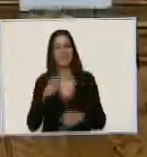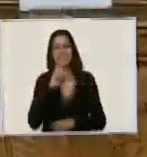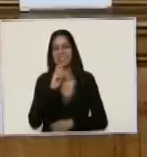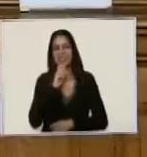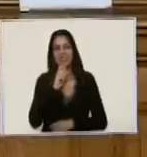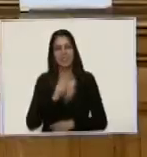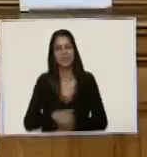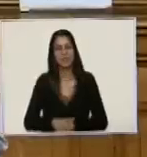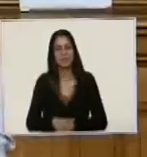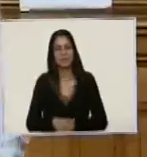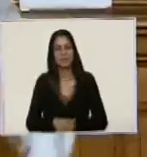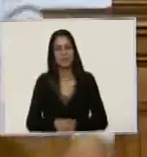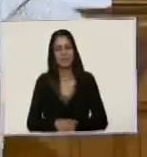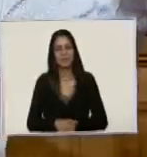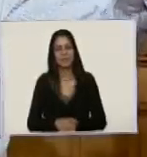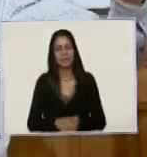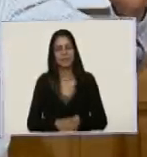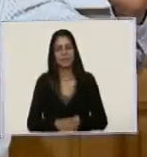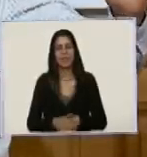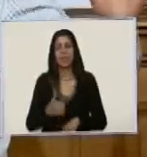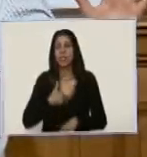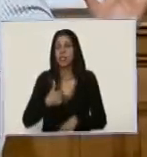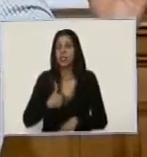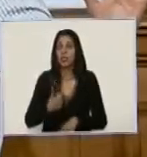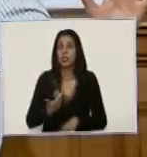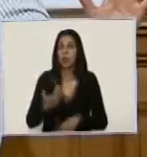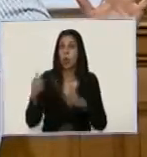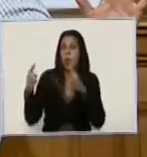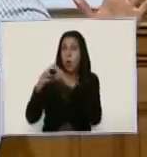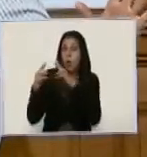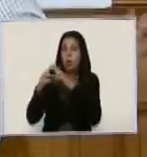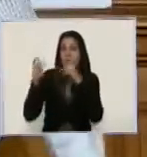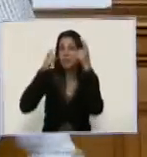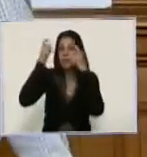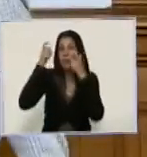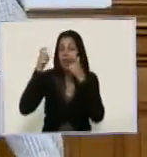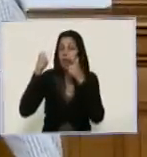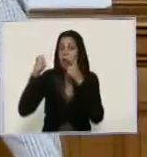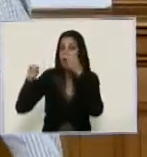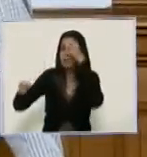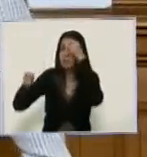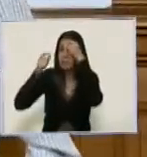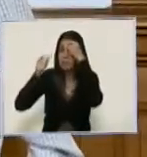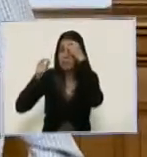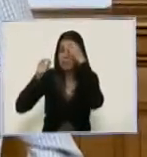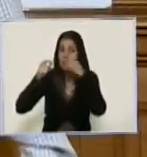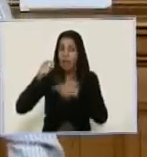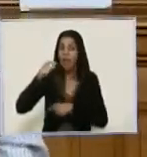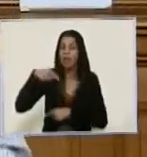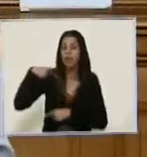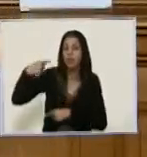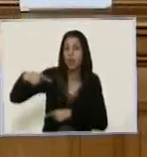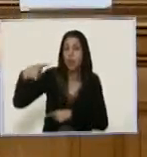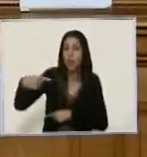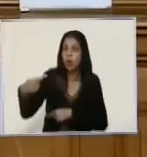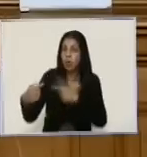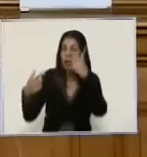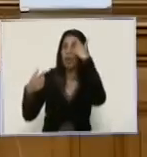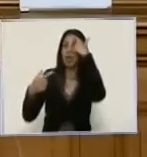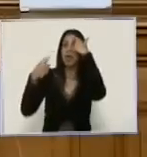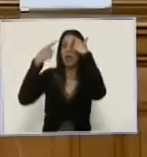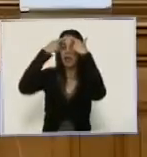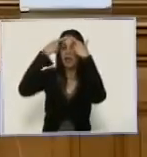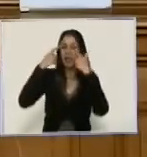Absolutamente. Yo no he podido, desde que lo conocí, que no me venga todos los días ese